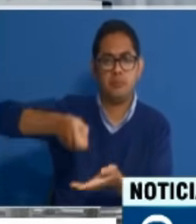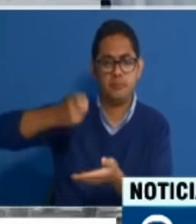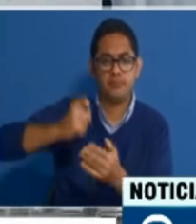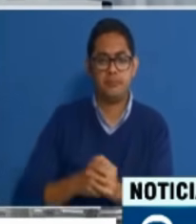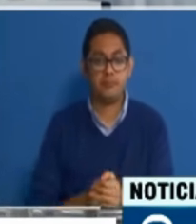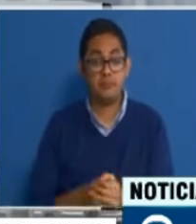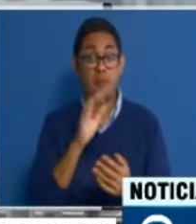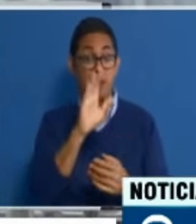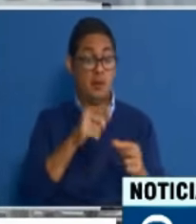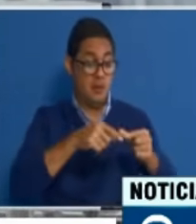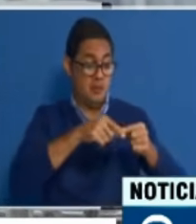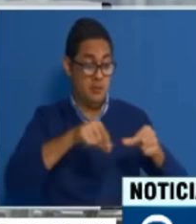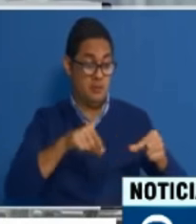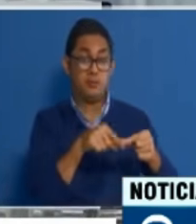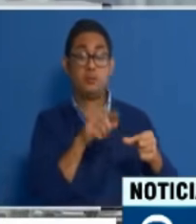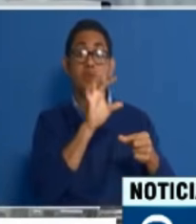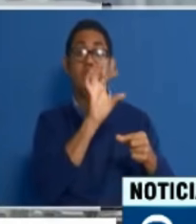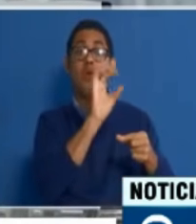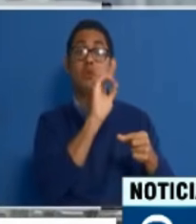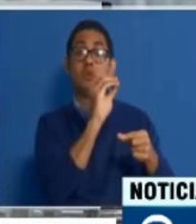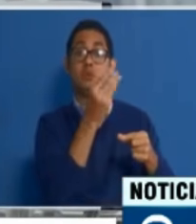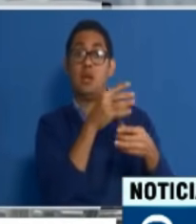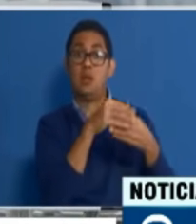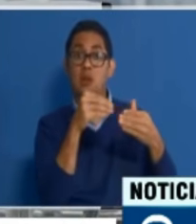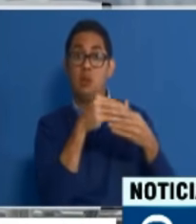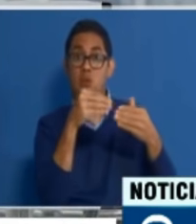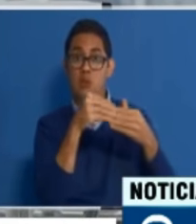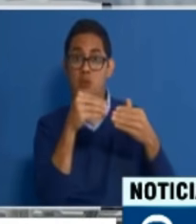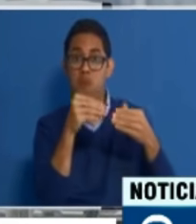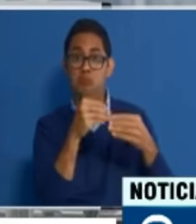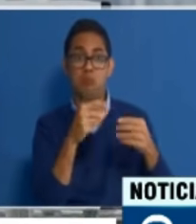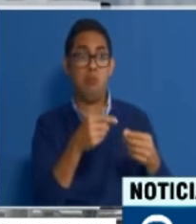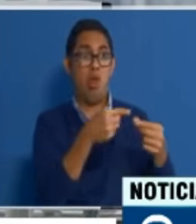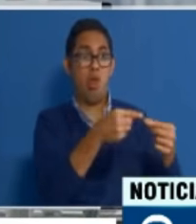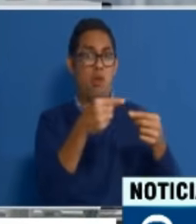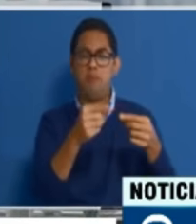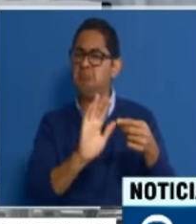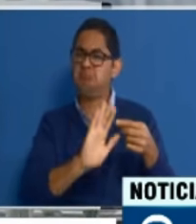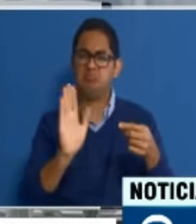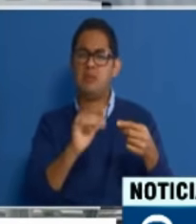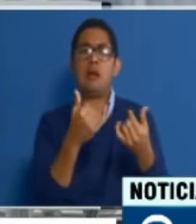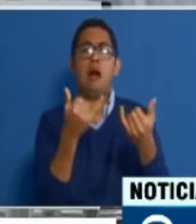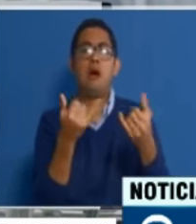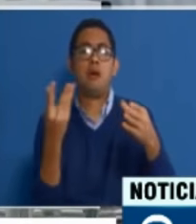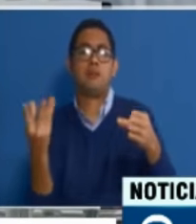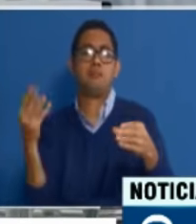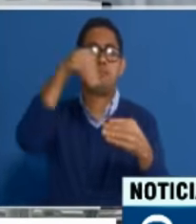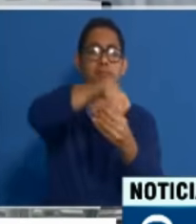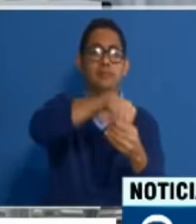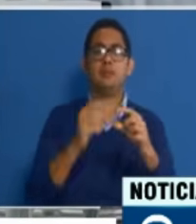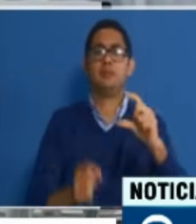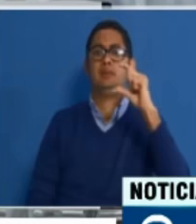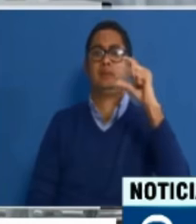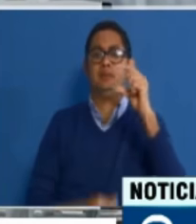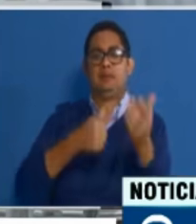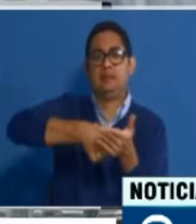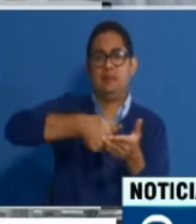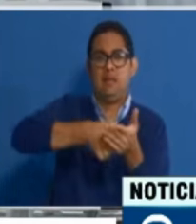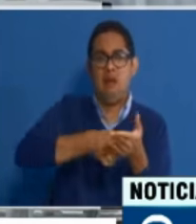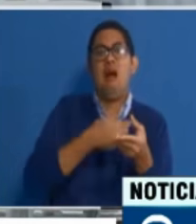de 80 balboas a la cédula protege la transparencia en la entrega de los recursos a los